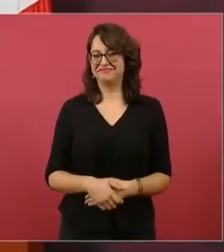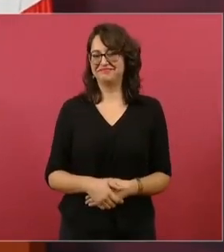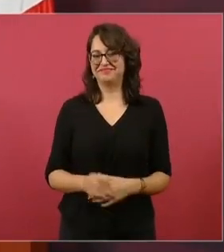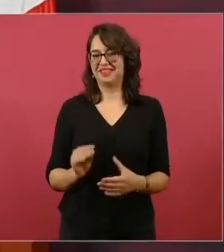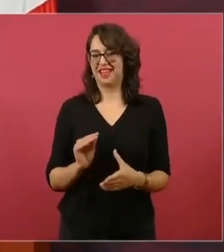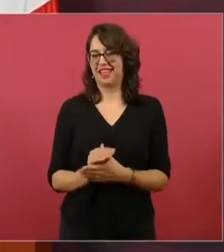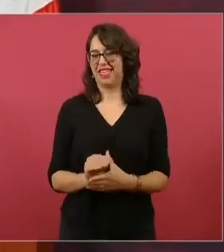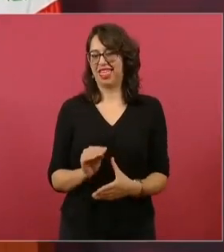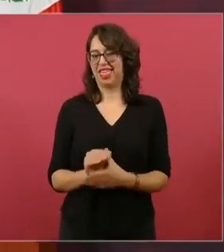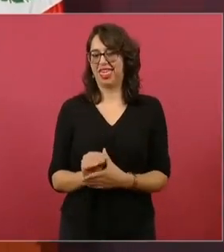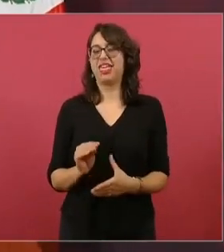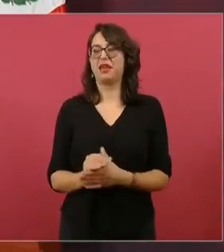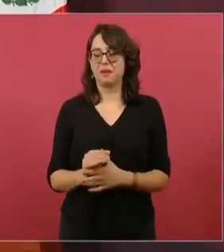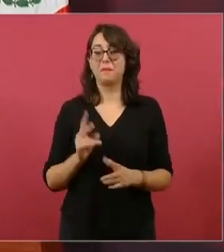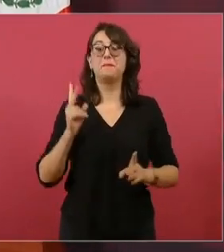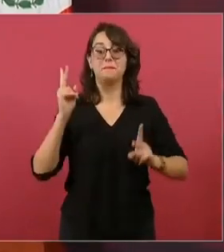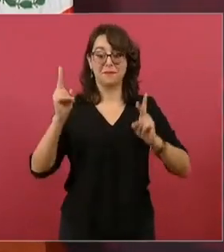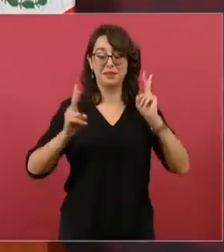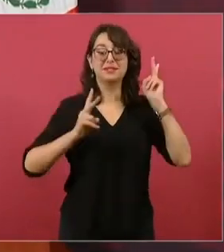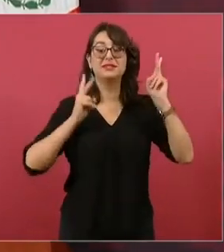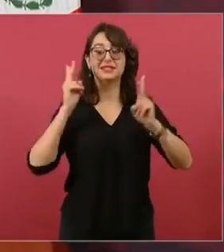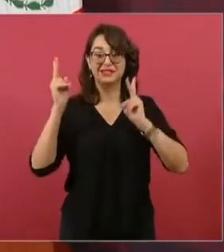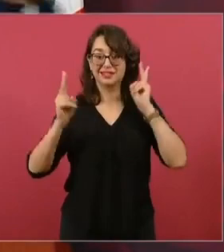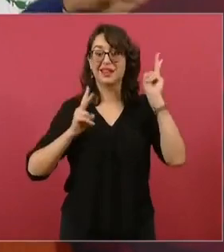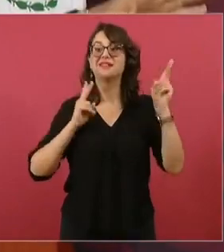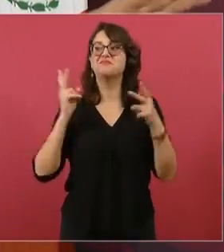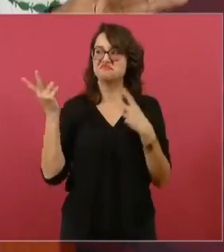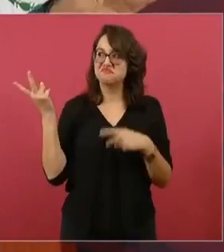porque está Cancún